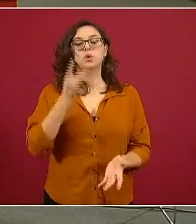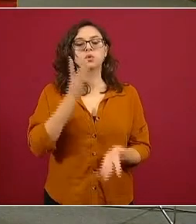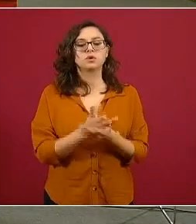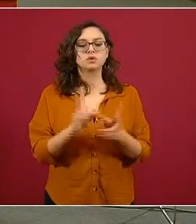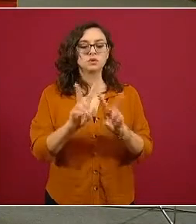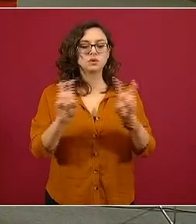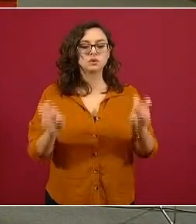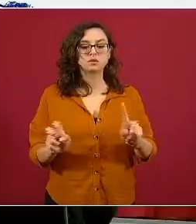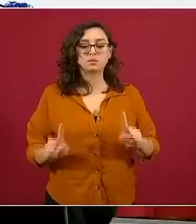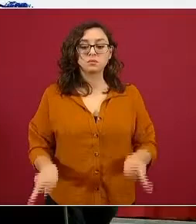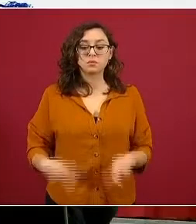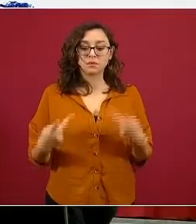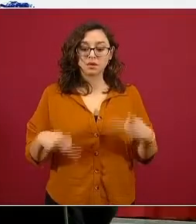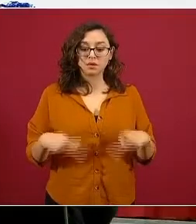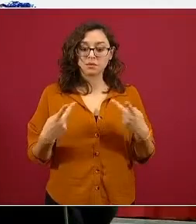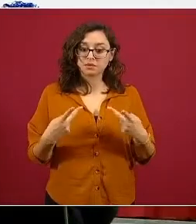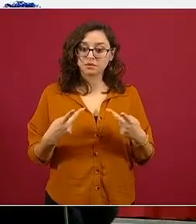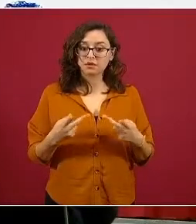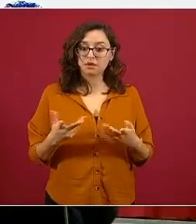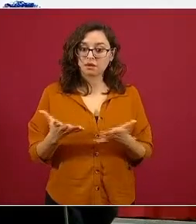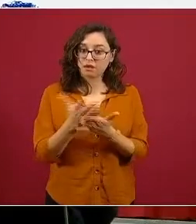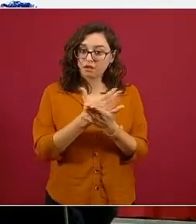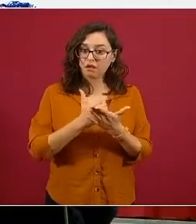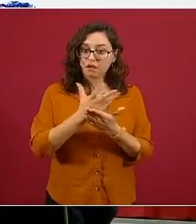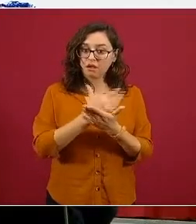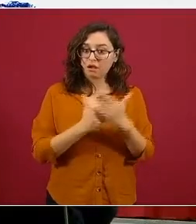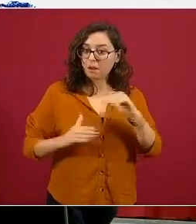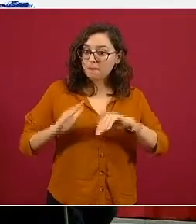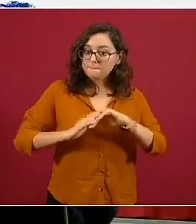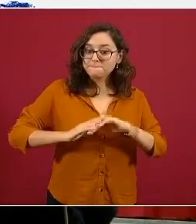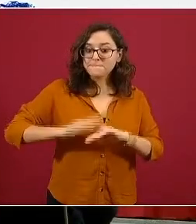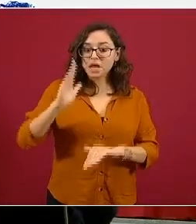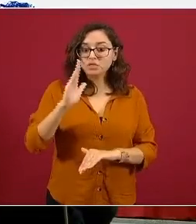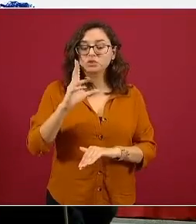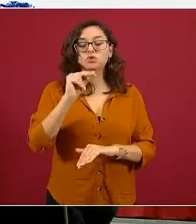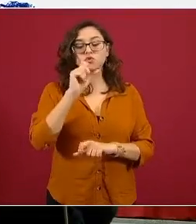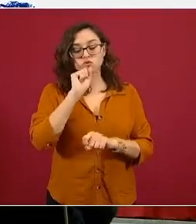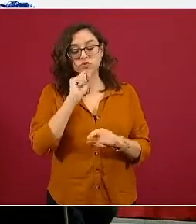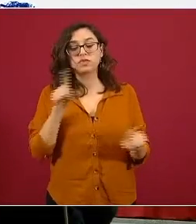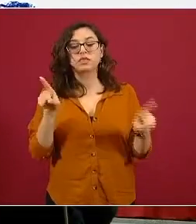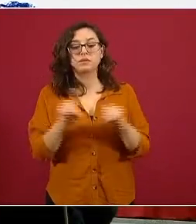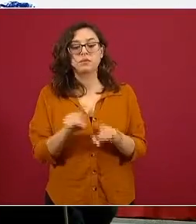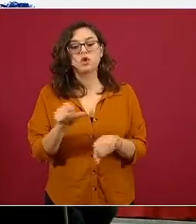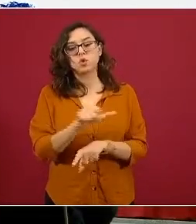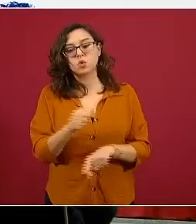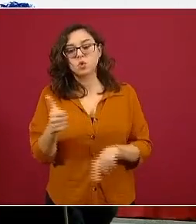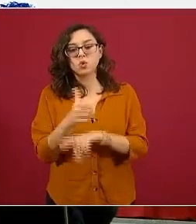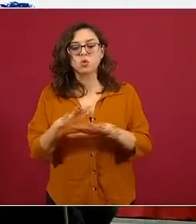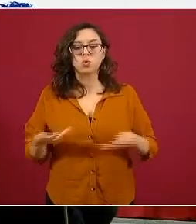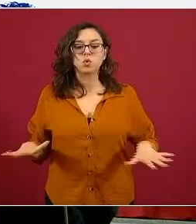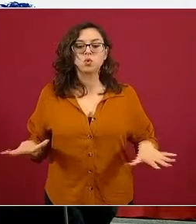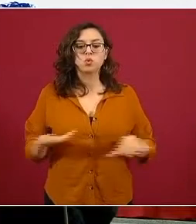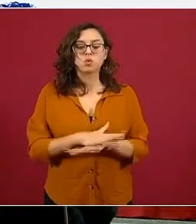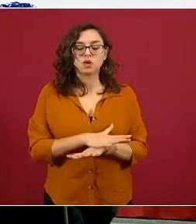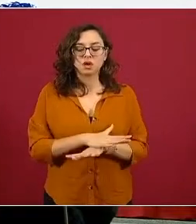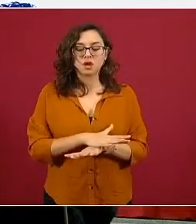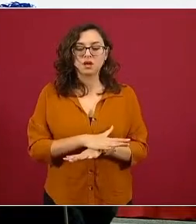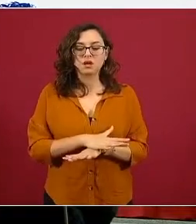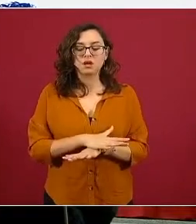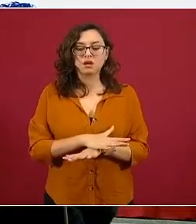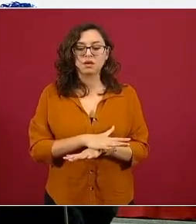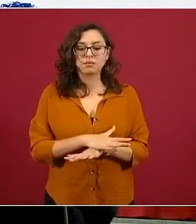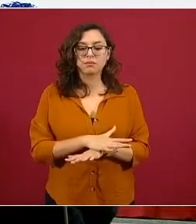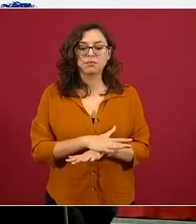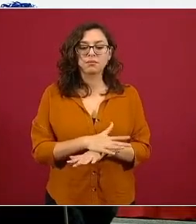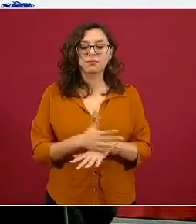ventas, sino que además ha cambiado en la forma que se buscaba la proporción